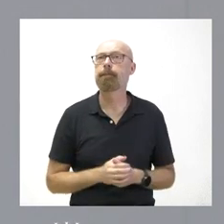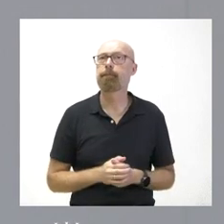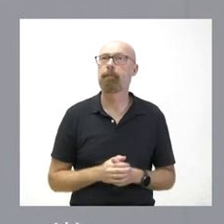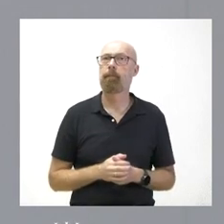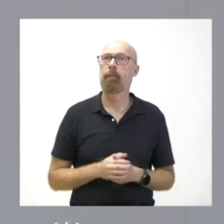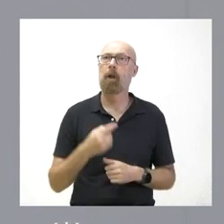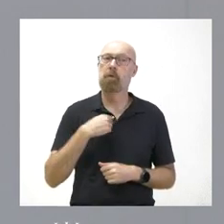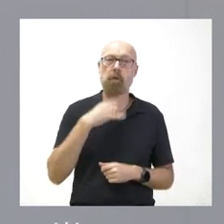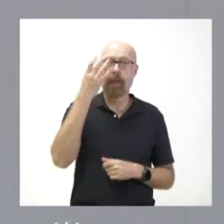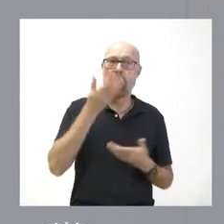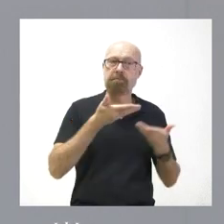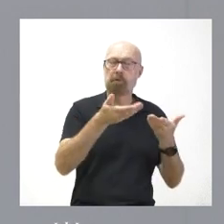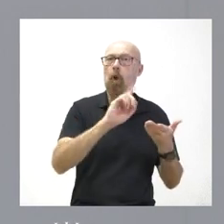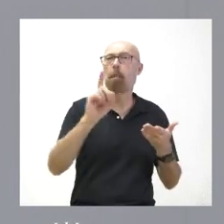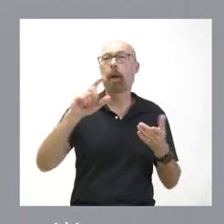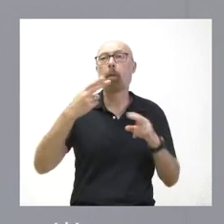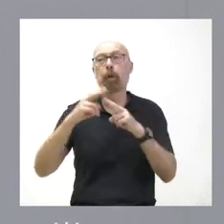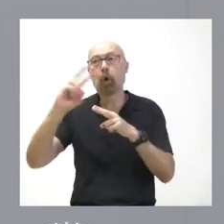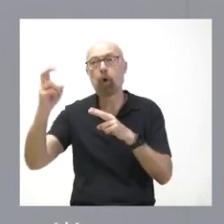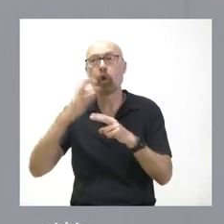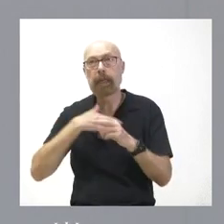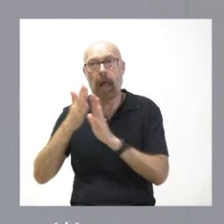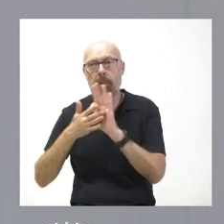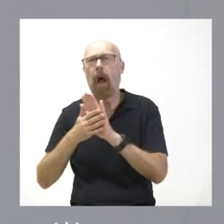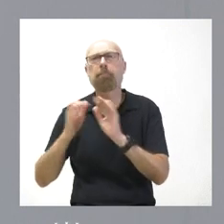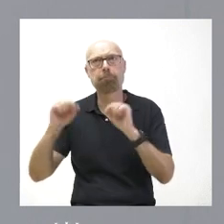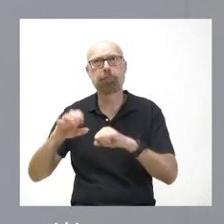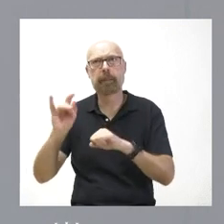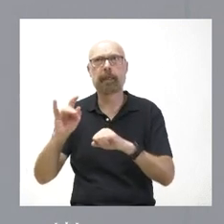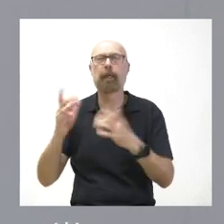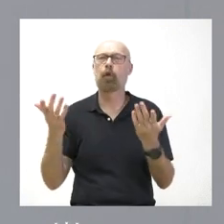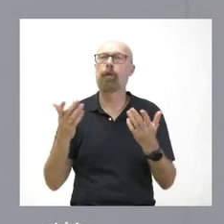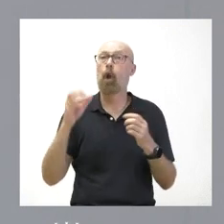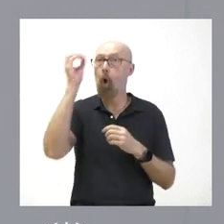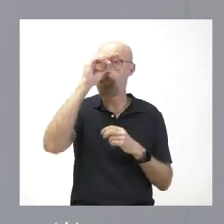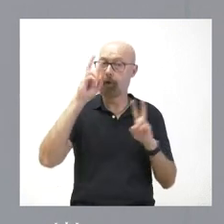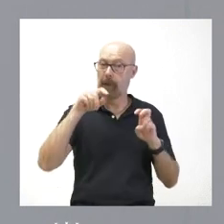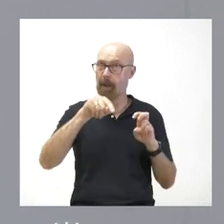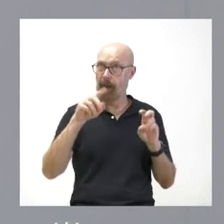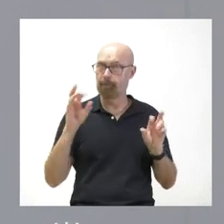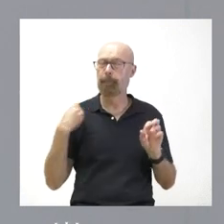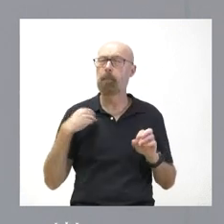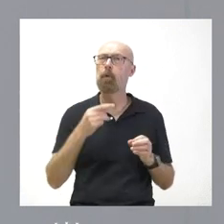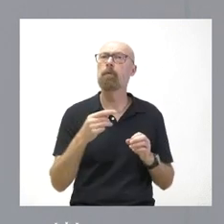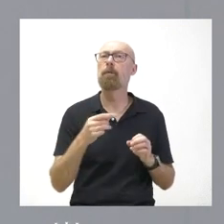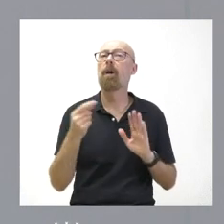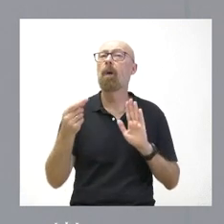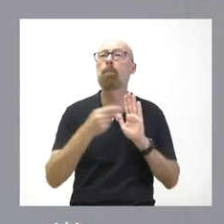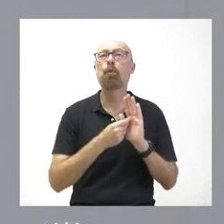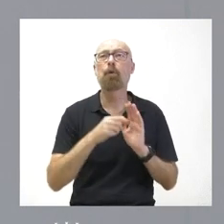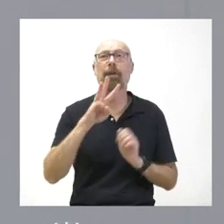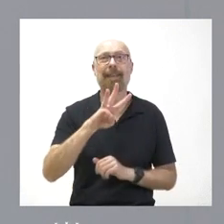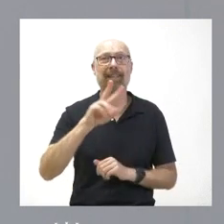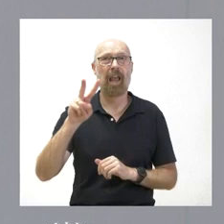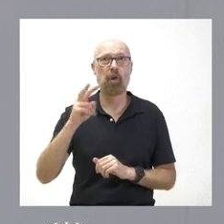lo ponga encima de la mesa y es un asunto de actualidad Cuál es nuestra posición sobre este asunto Pues el punto 32 del